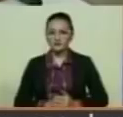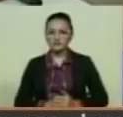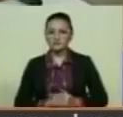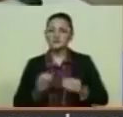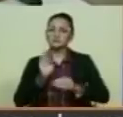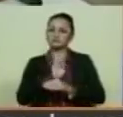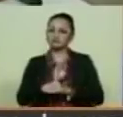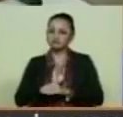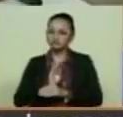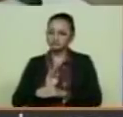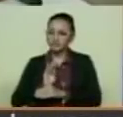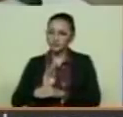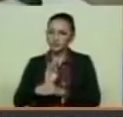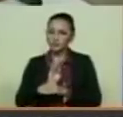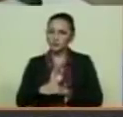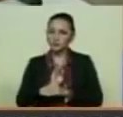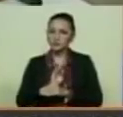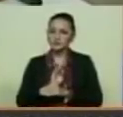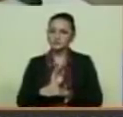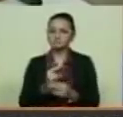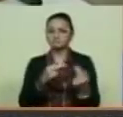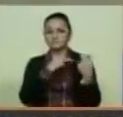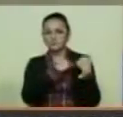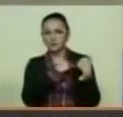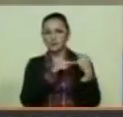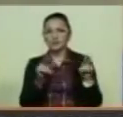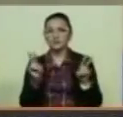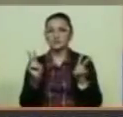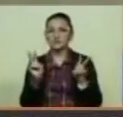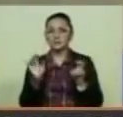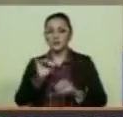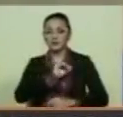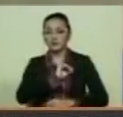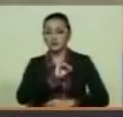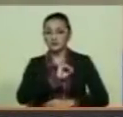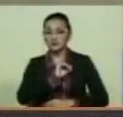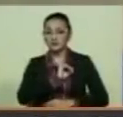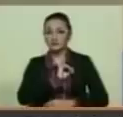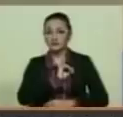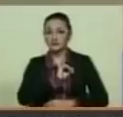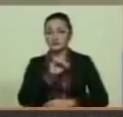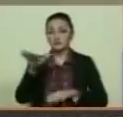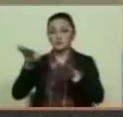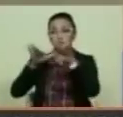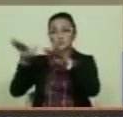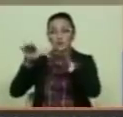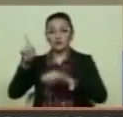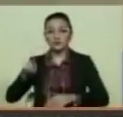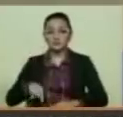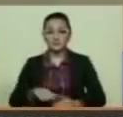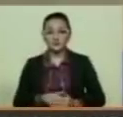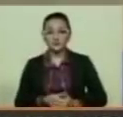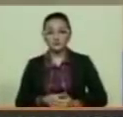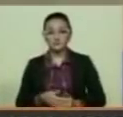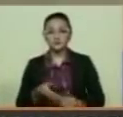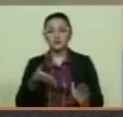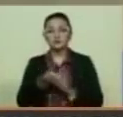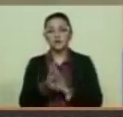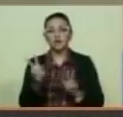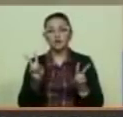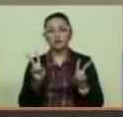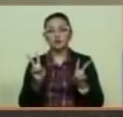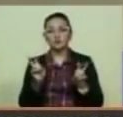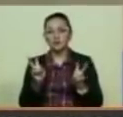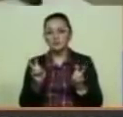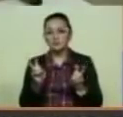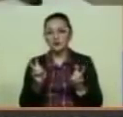a conservar las competencias en materia de identidad y extranjería. Y todo lo relacionado al control